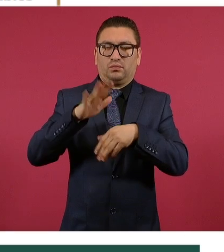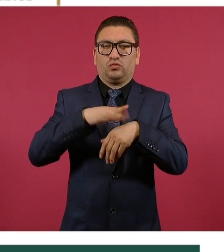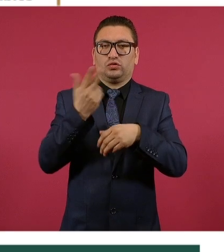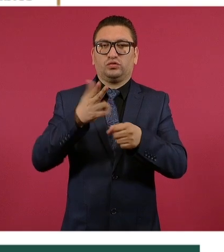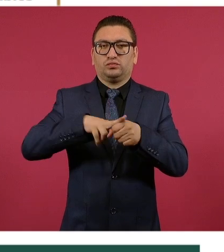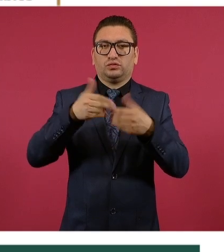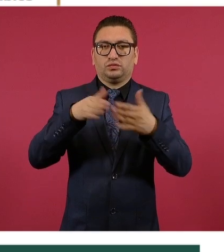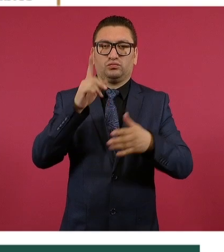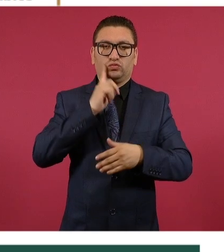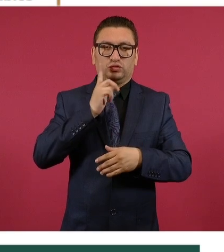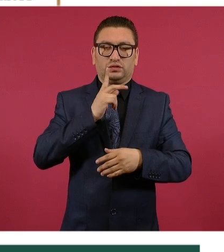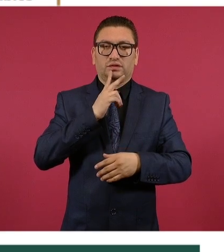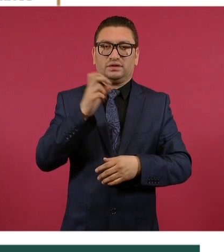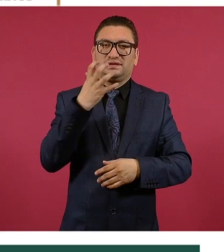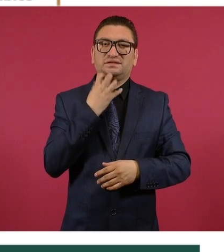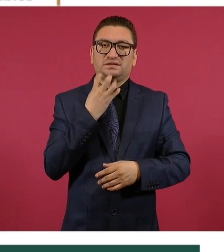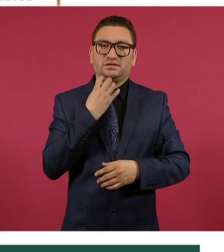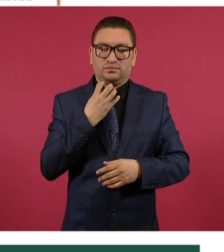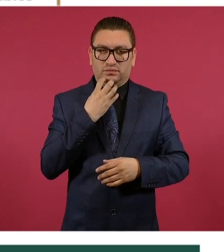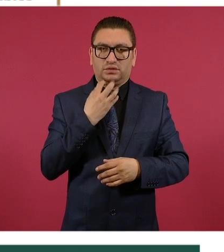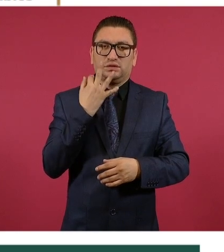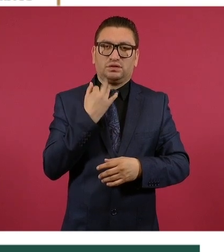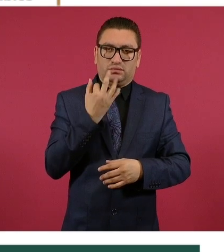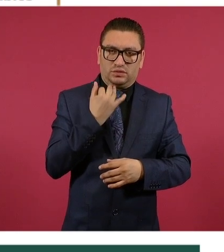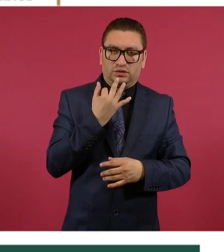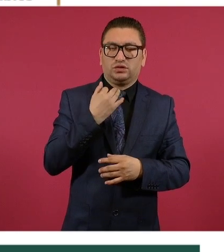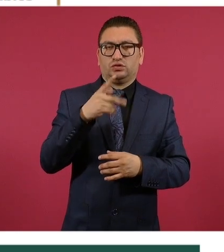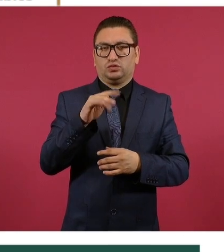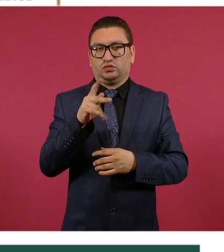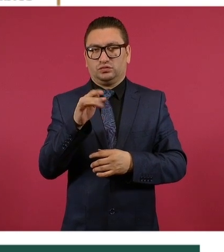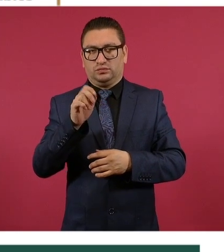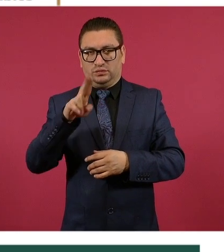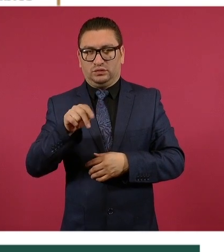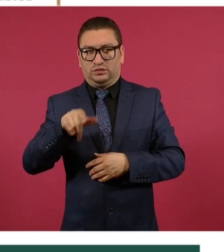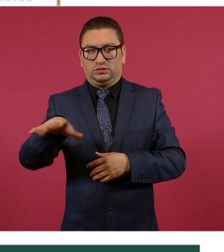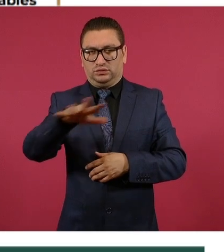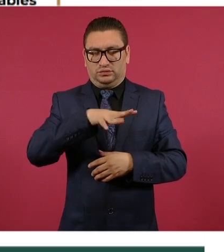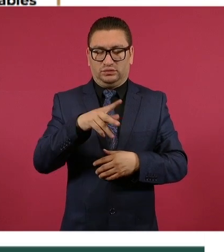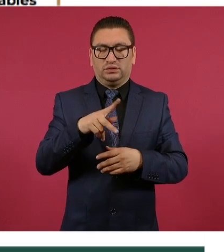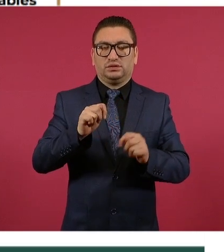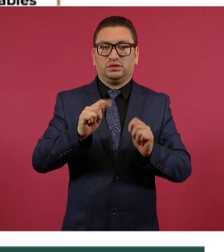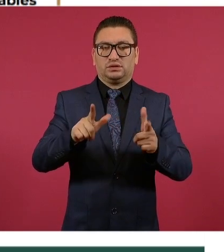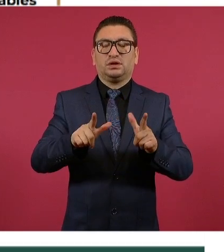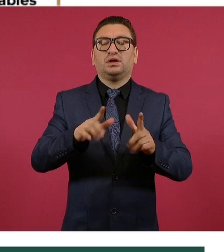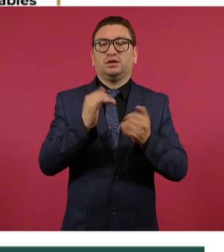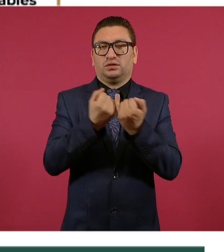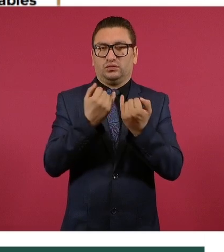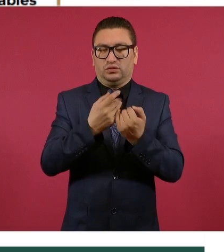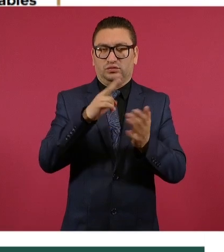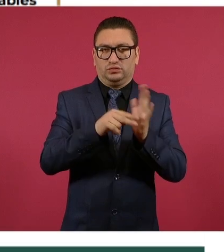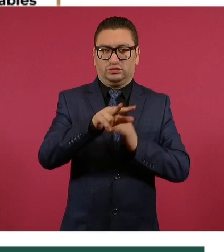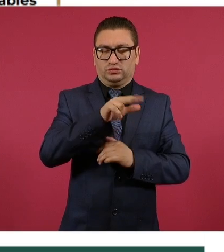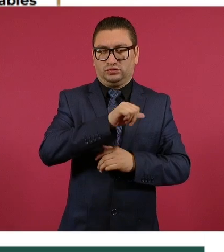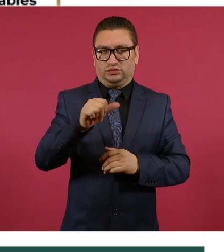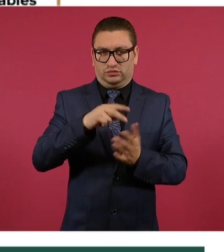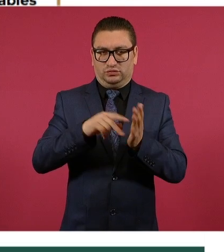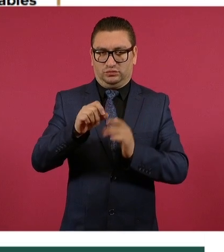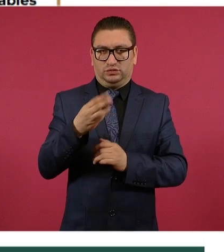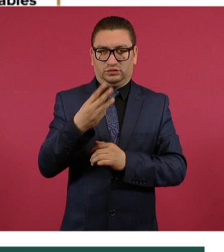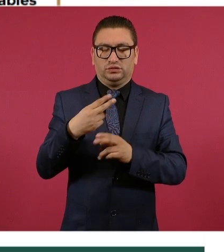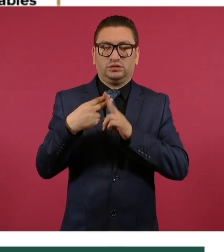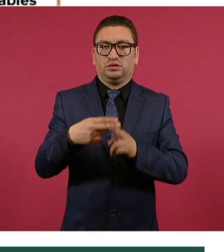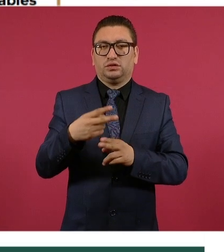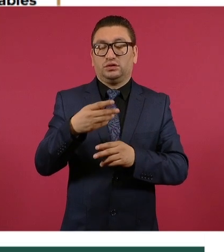de la Mujer de Tepic y el Hospital de Tuxpan. En Tlaxcala, de 2018 a la fecha, el incremento de personal de enfermería es